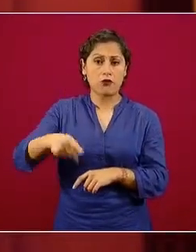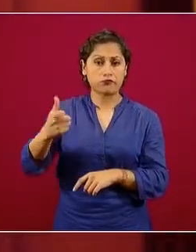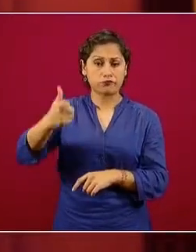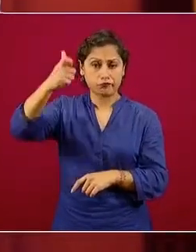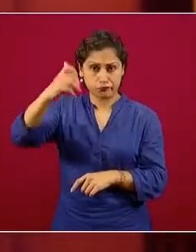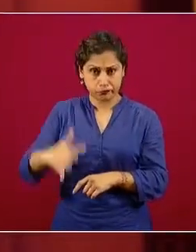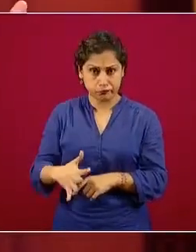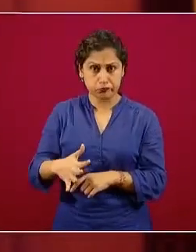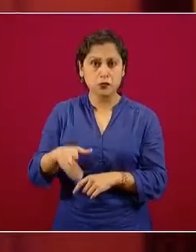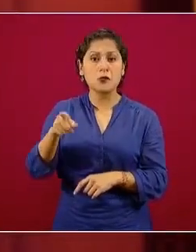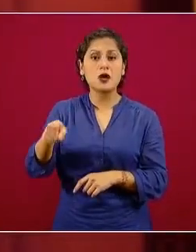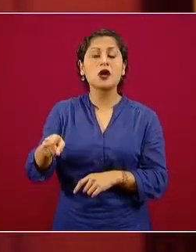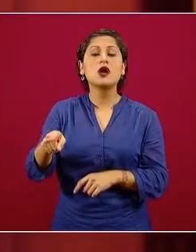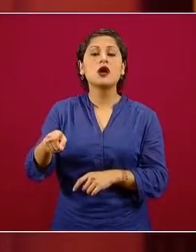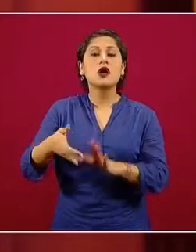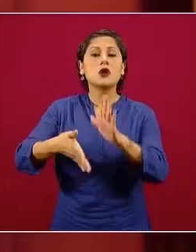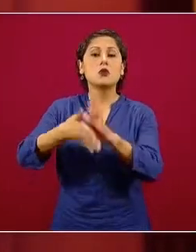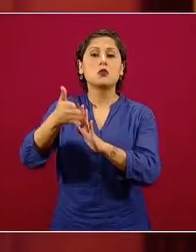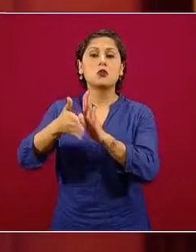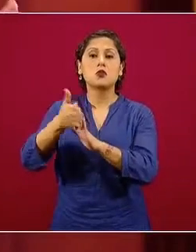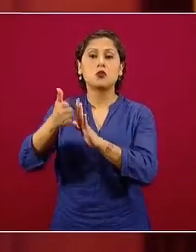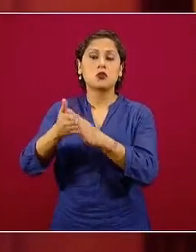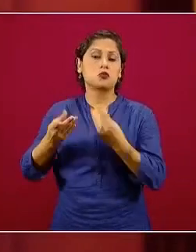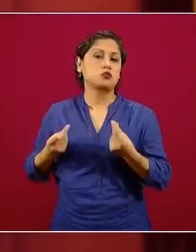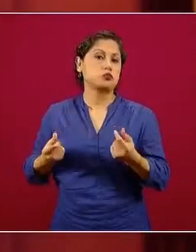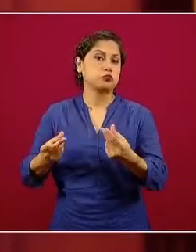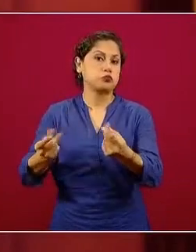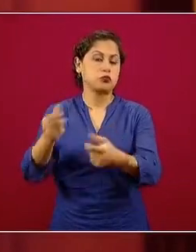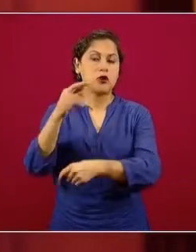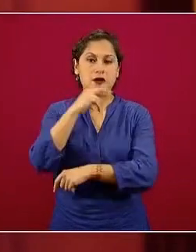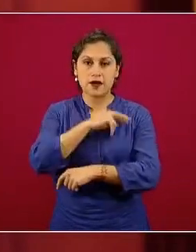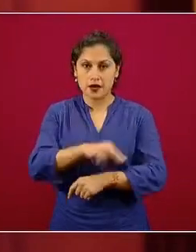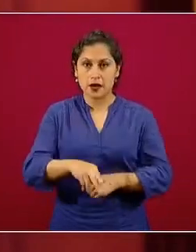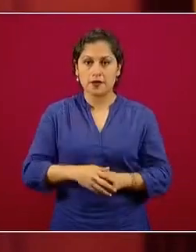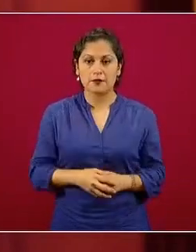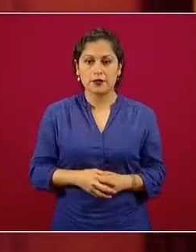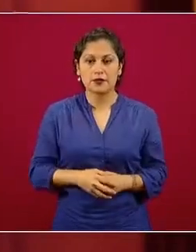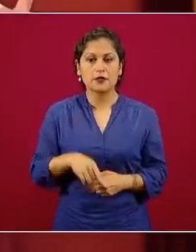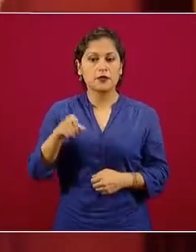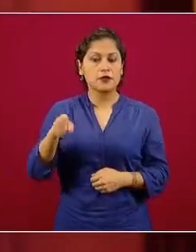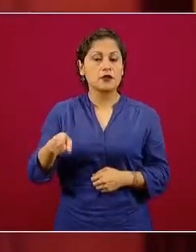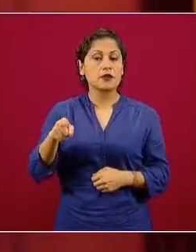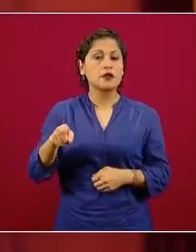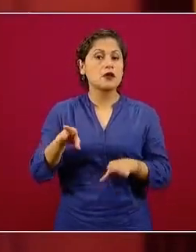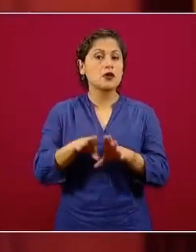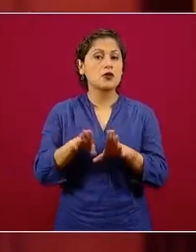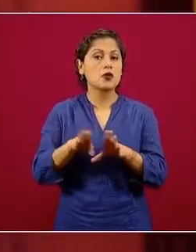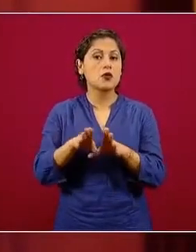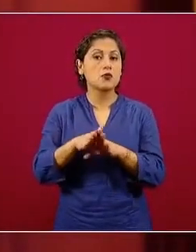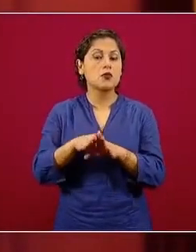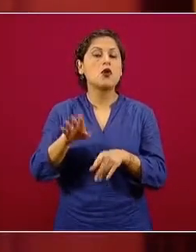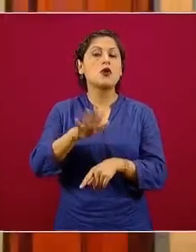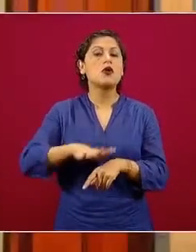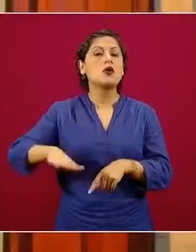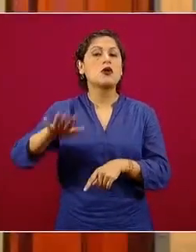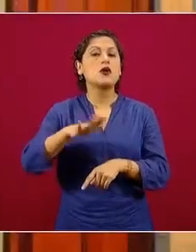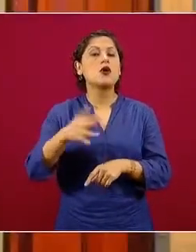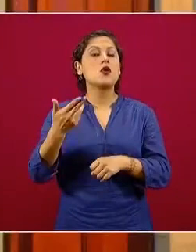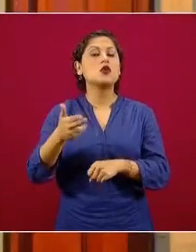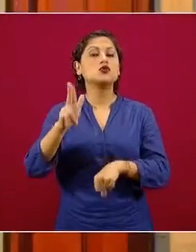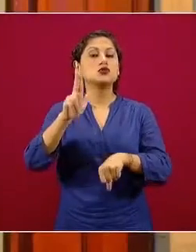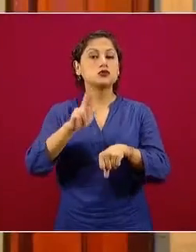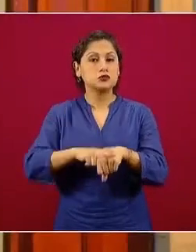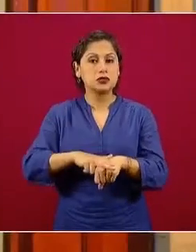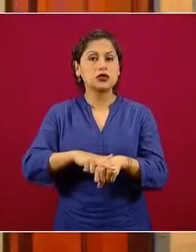su tiempo de construcción es muy rápido está hecho de materiales que duran muchos años no son hospitales